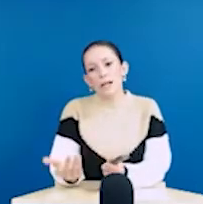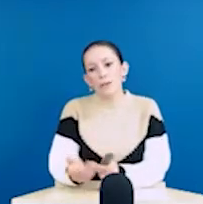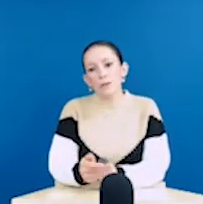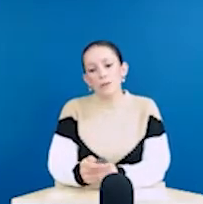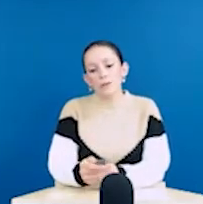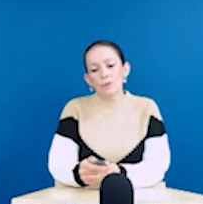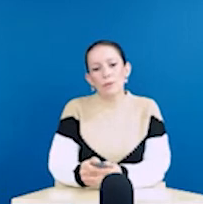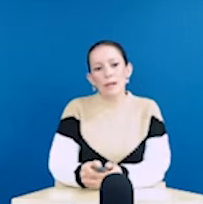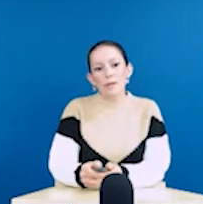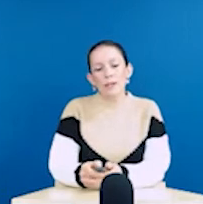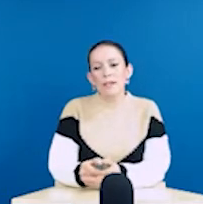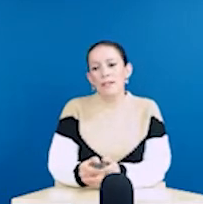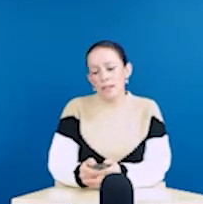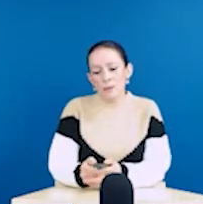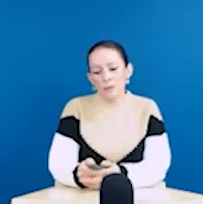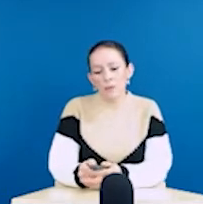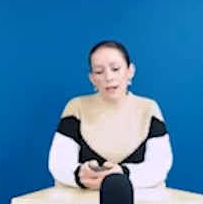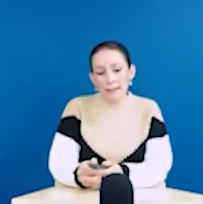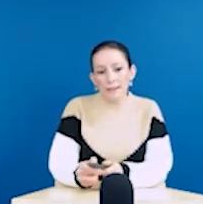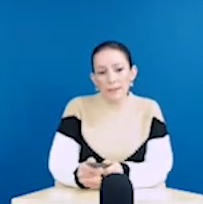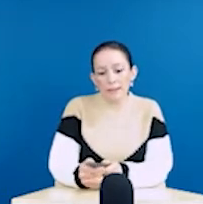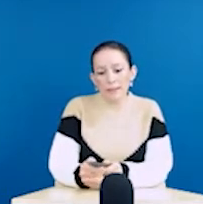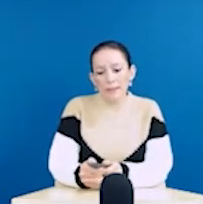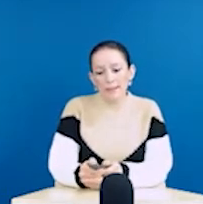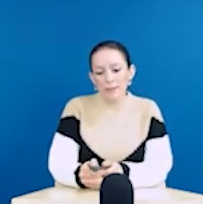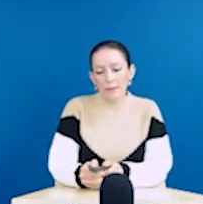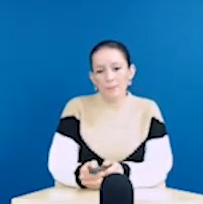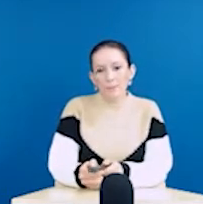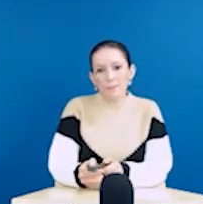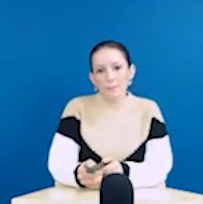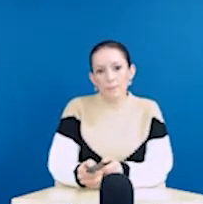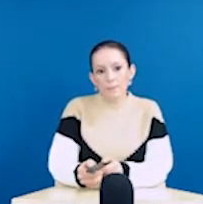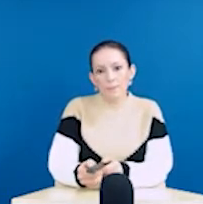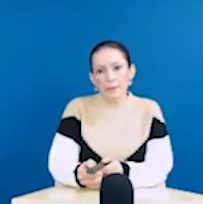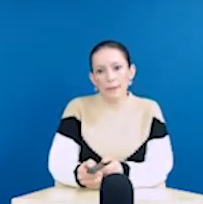y enfocar todos esos cuidados de acuerdo a esas vías de administración.